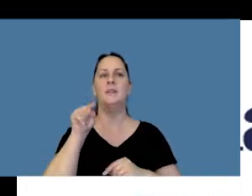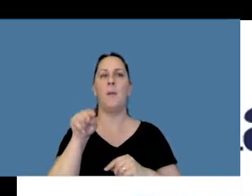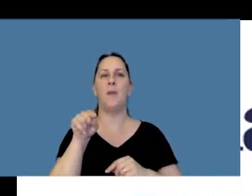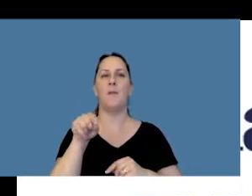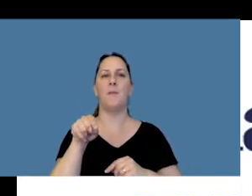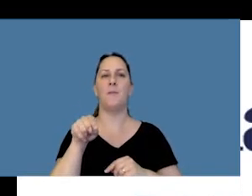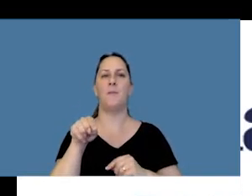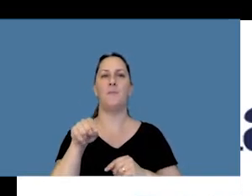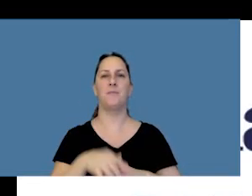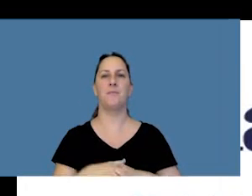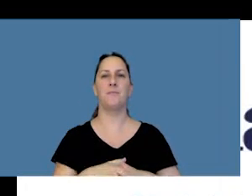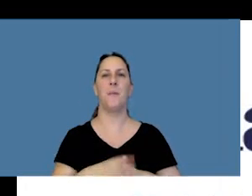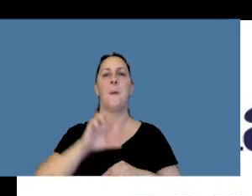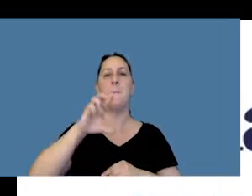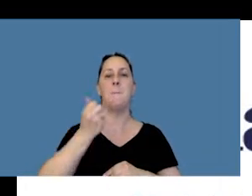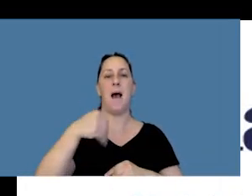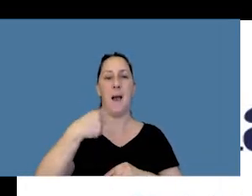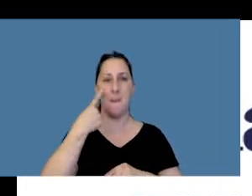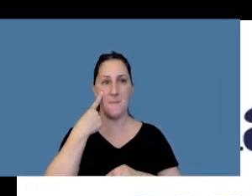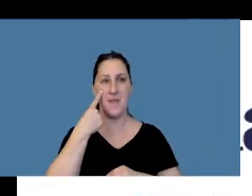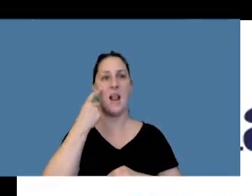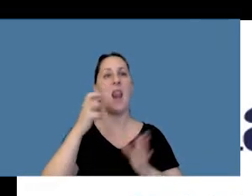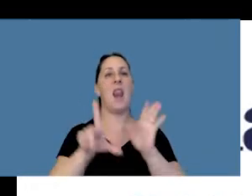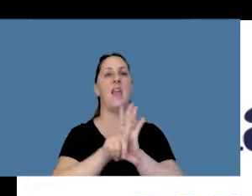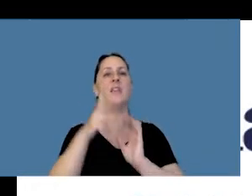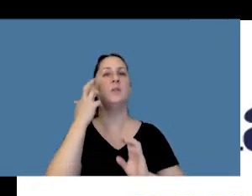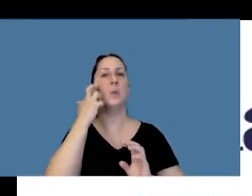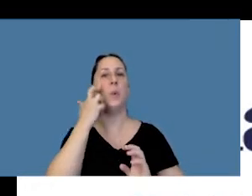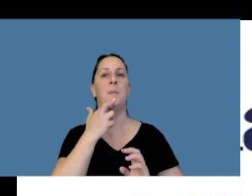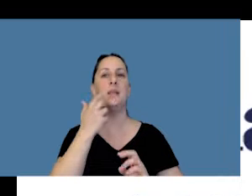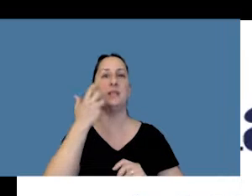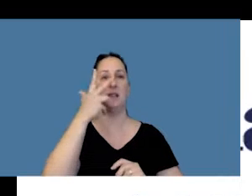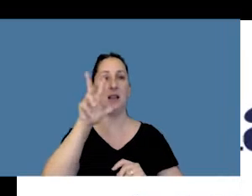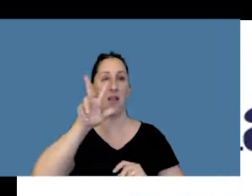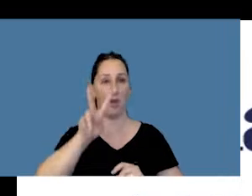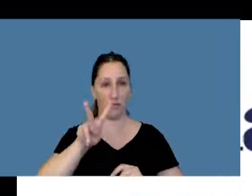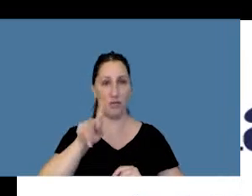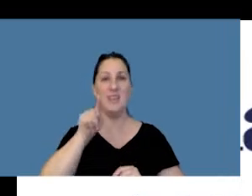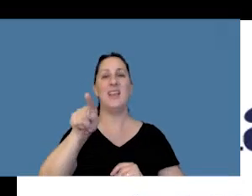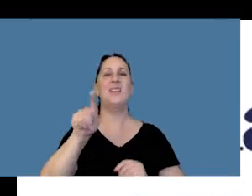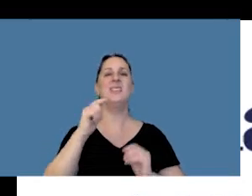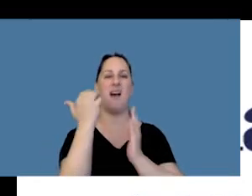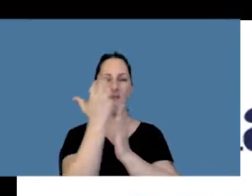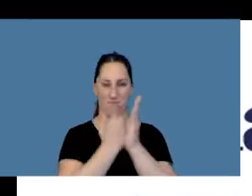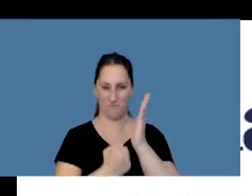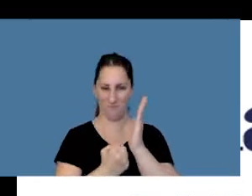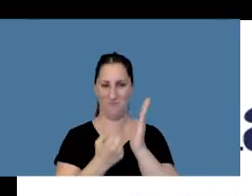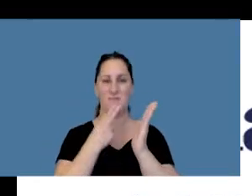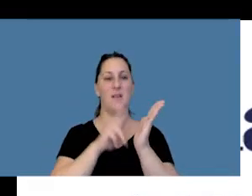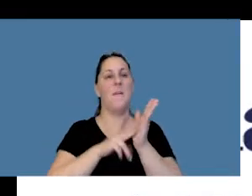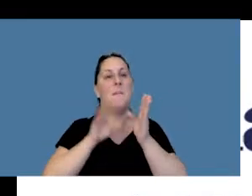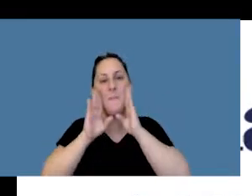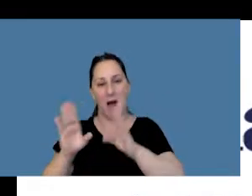hablando de PAMI, Ley 19.032, ¿sí? Esta reducción con destino a seguridad